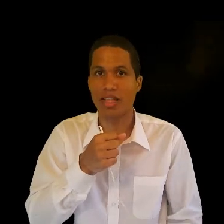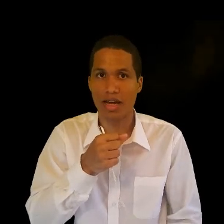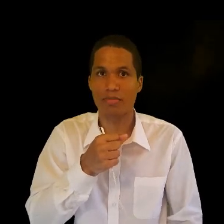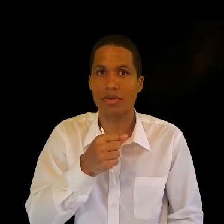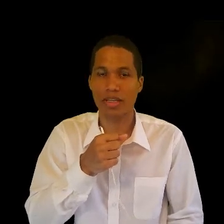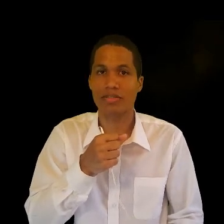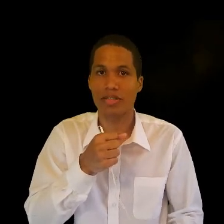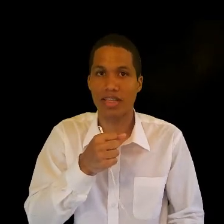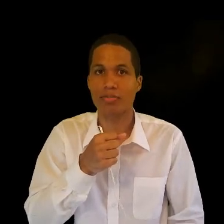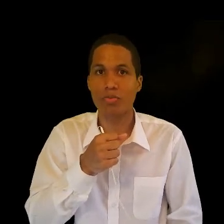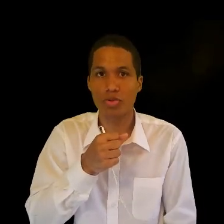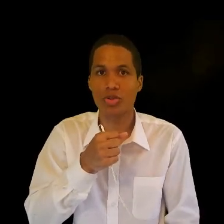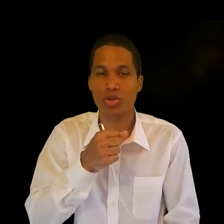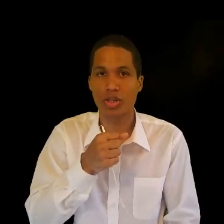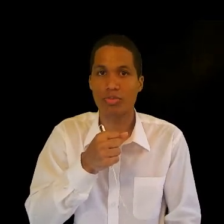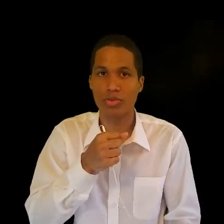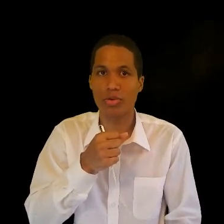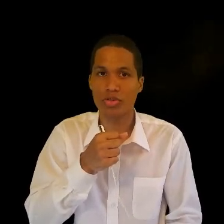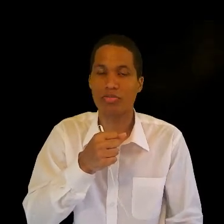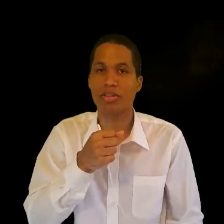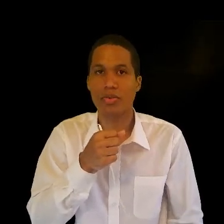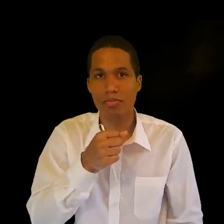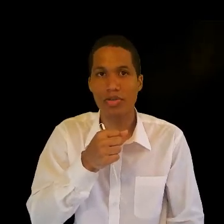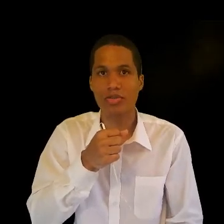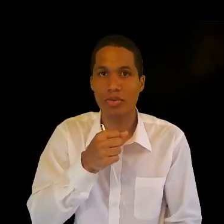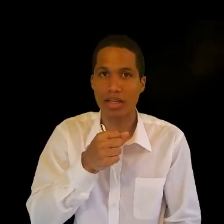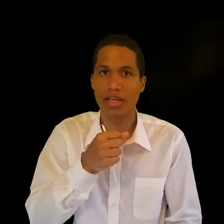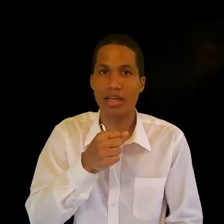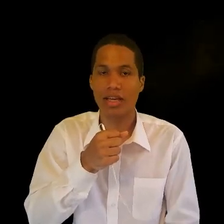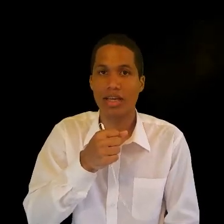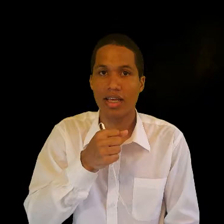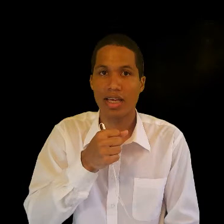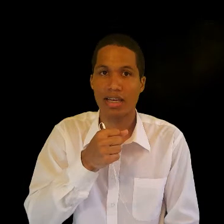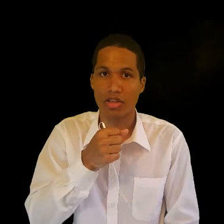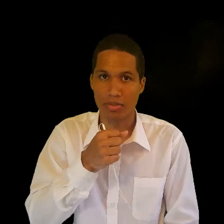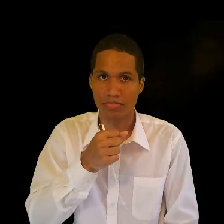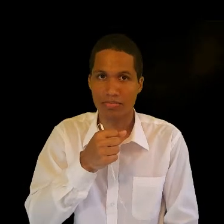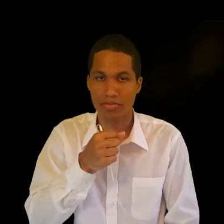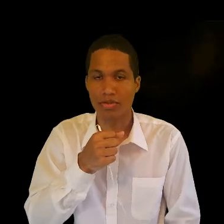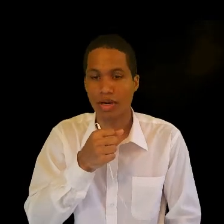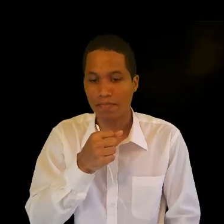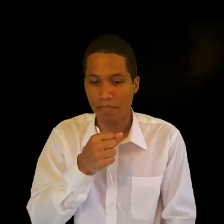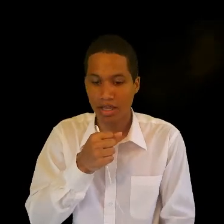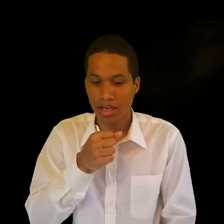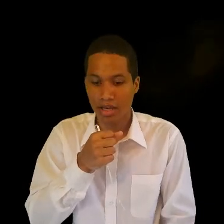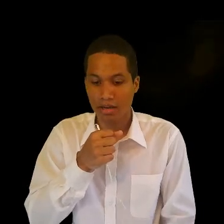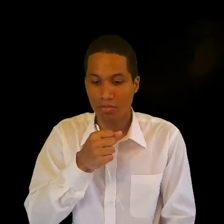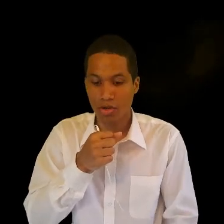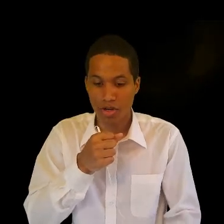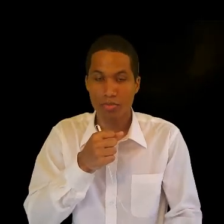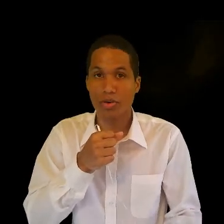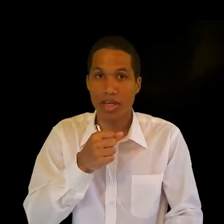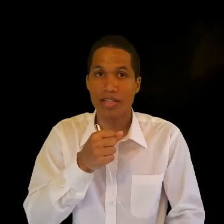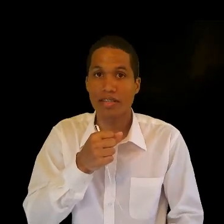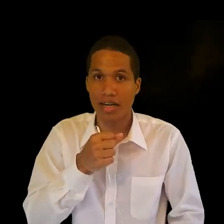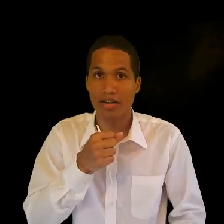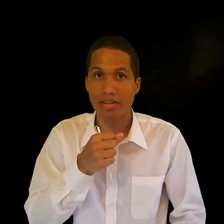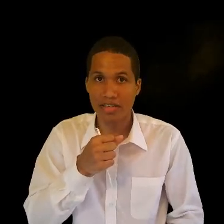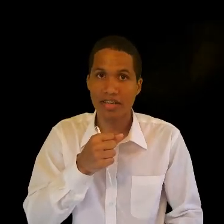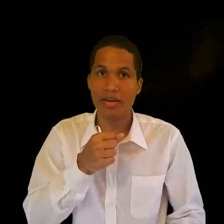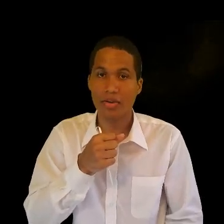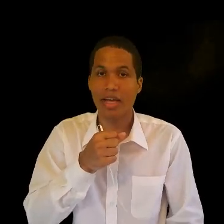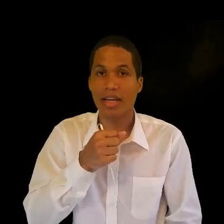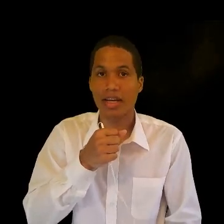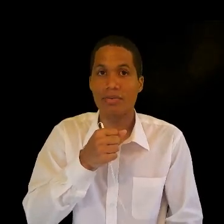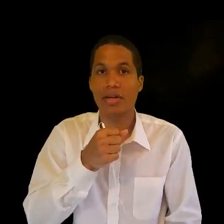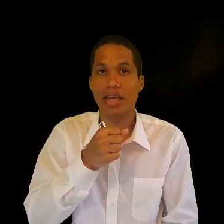nosotros manejamos, que tenemos un conocimiento amplio sobre el idioma. ¿Ok? Voy a decirles las